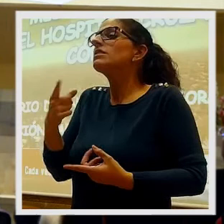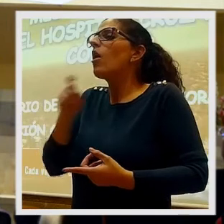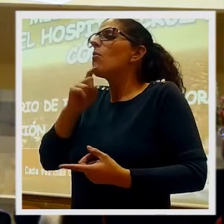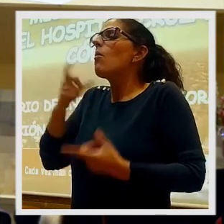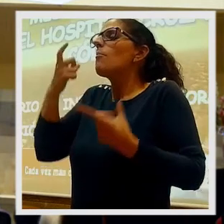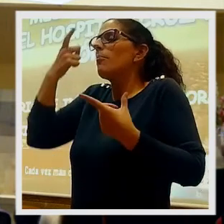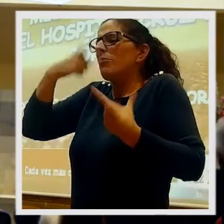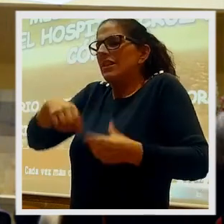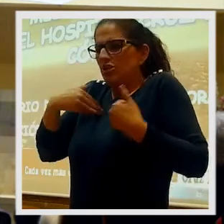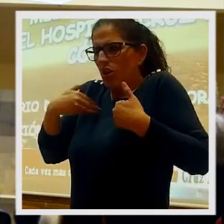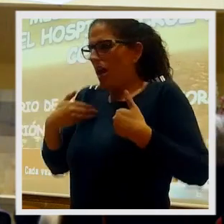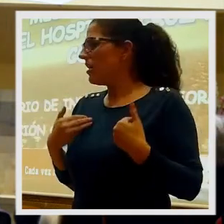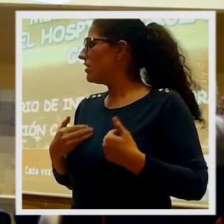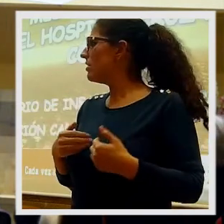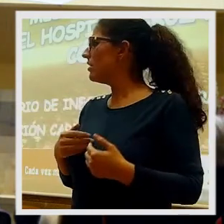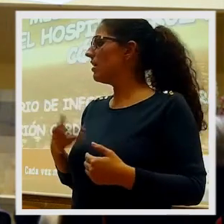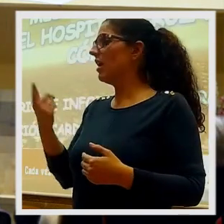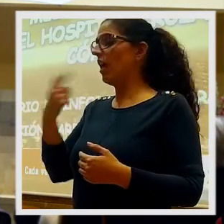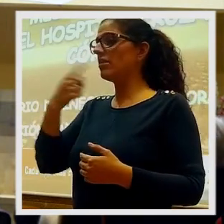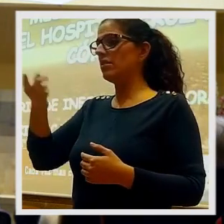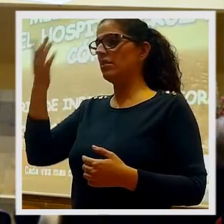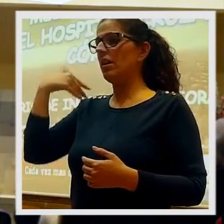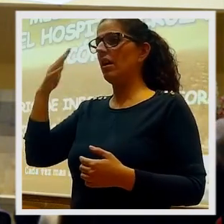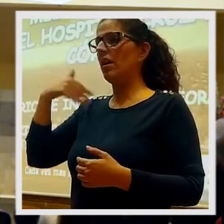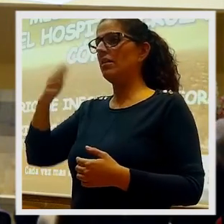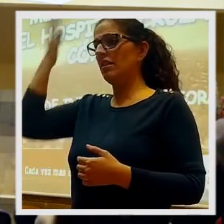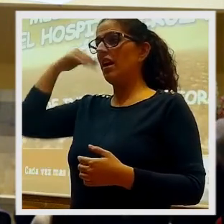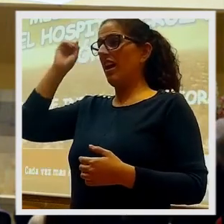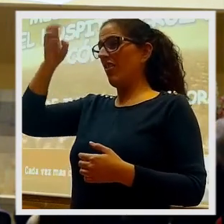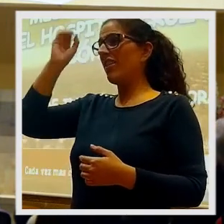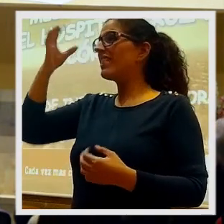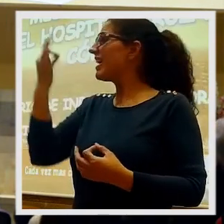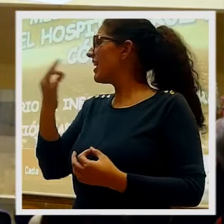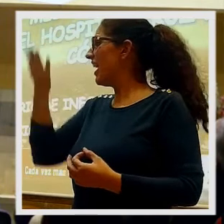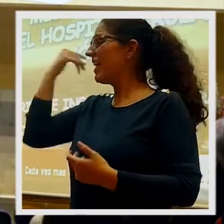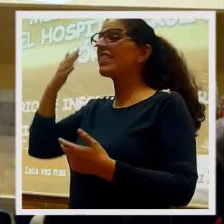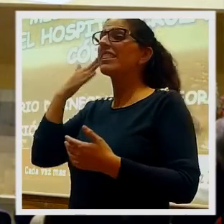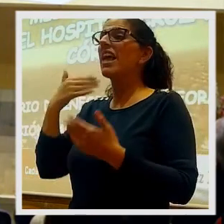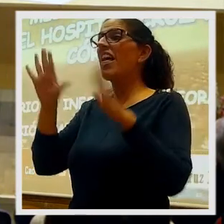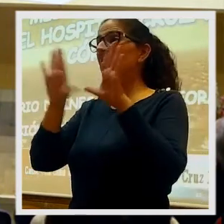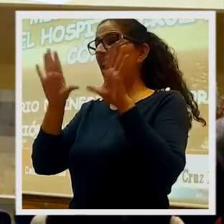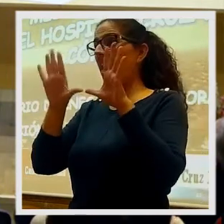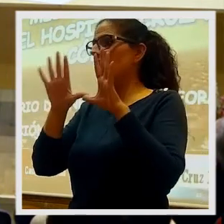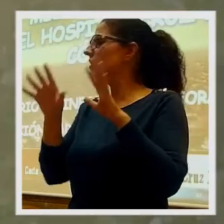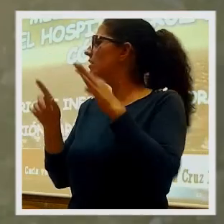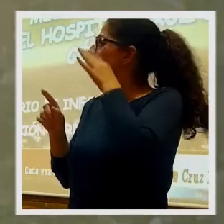más superar? Bueno, pues lo definió perfectamente el aislado en la charla del día 10. Tienes